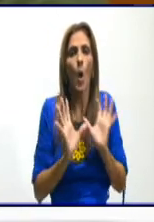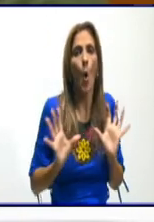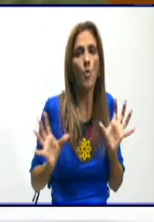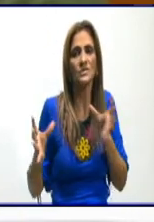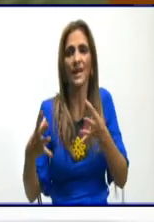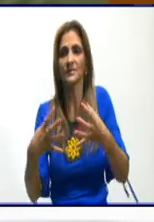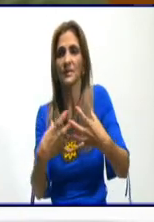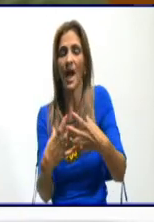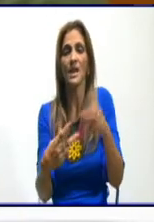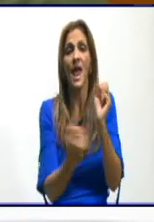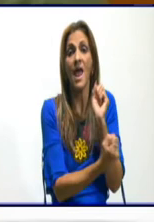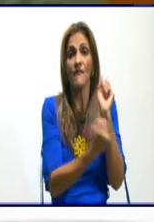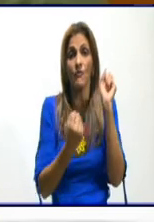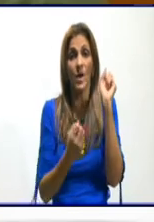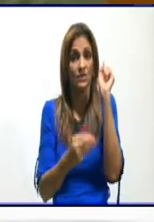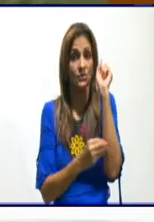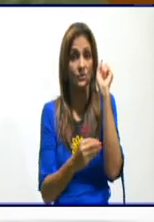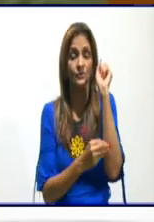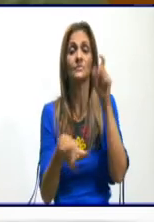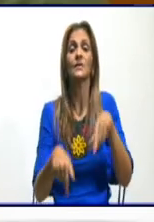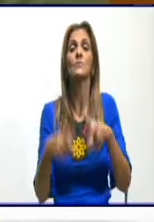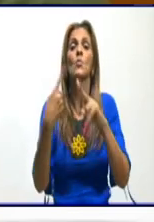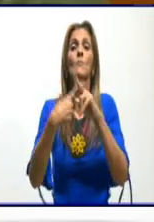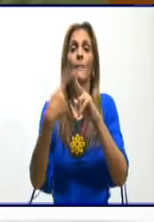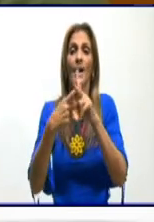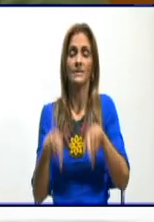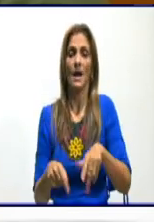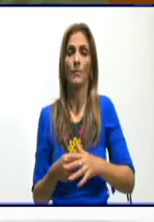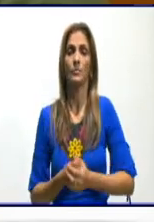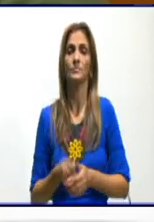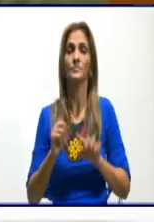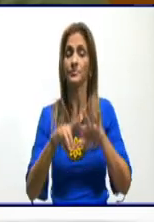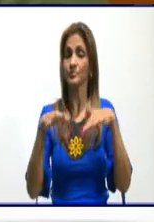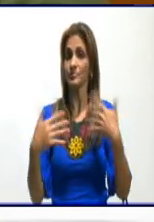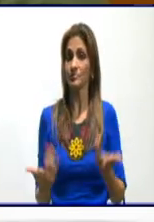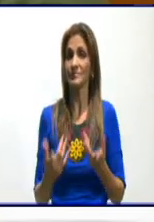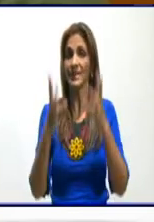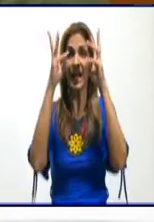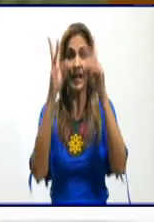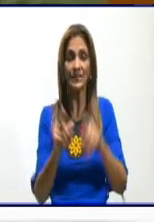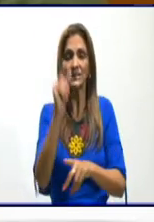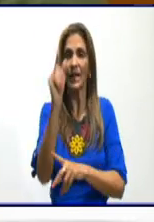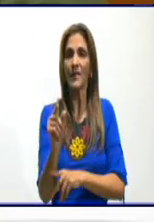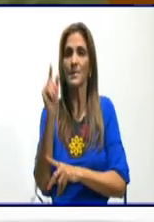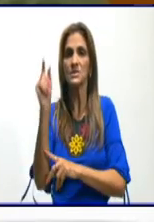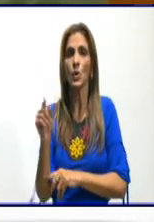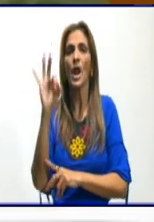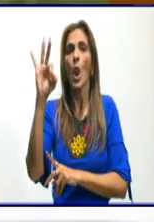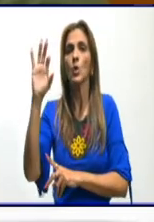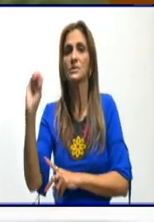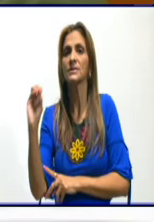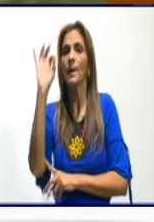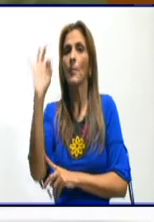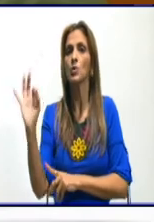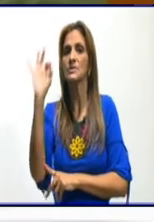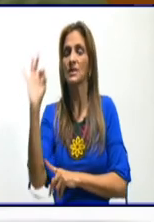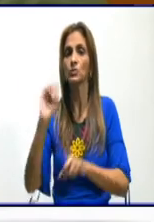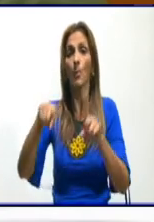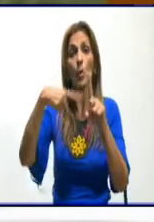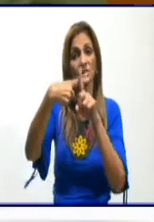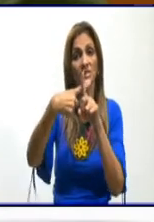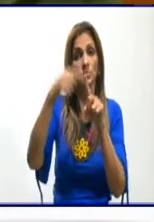de la cantidad de casos que granma recibe prácticamente el 80% son de bayamo y cuidado algunos días del